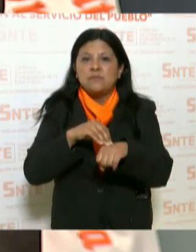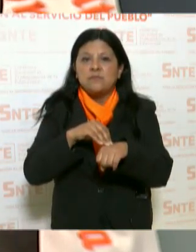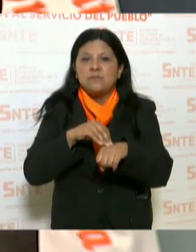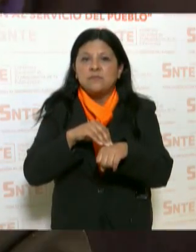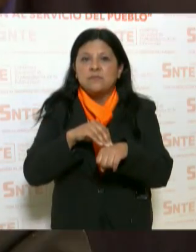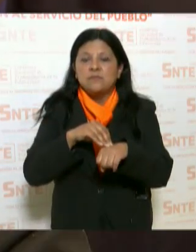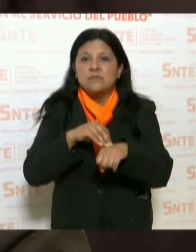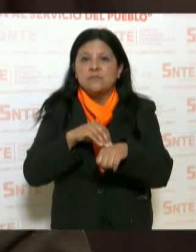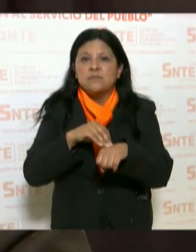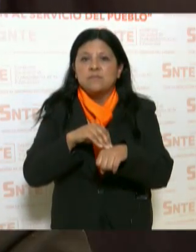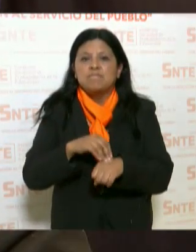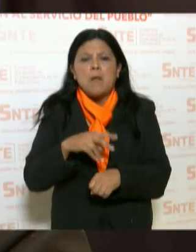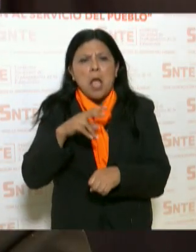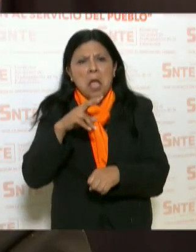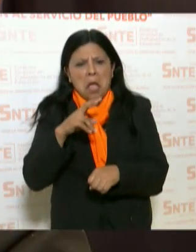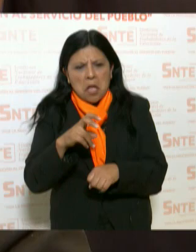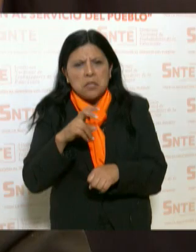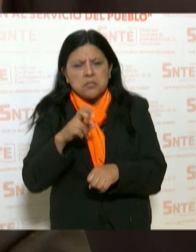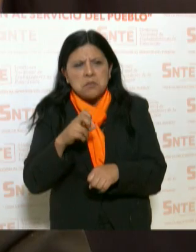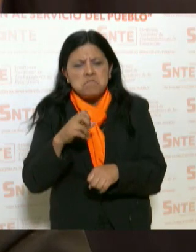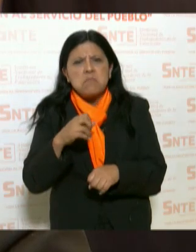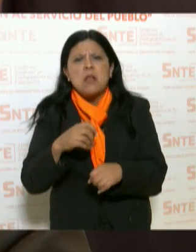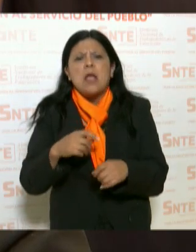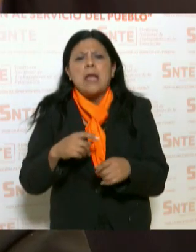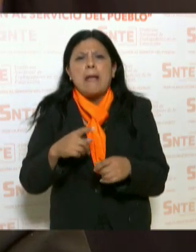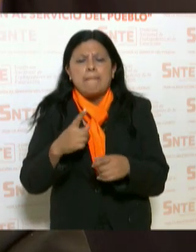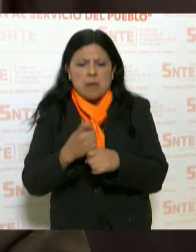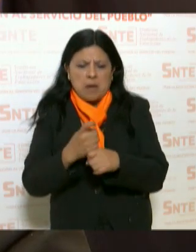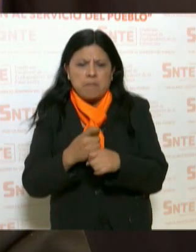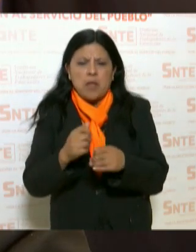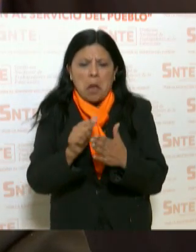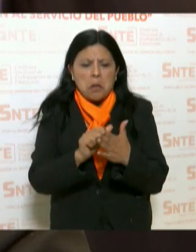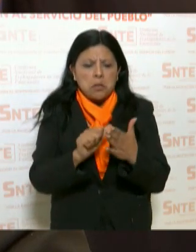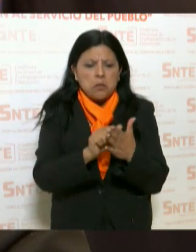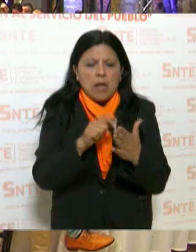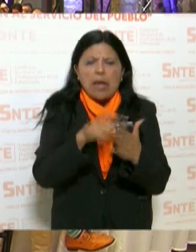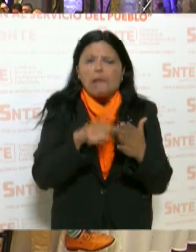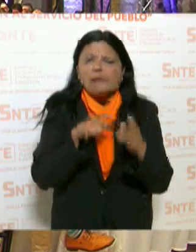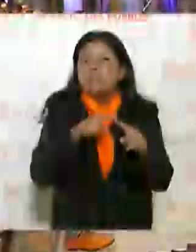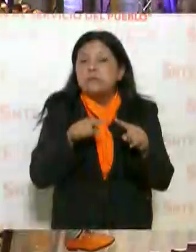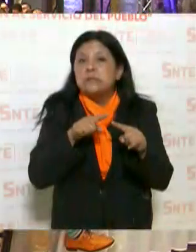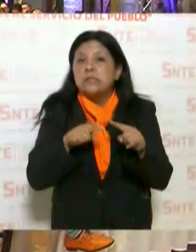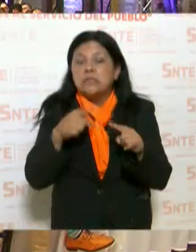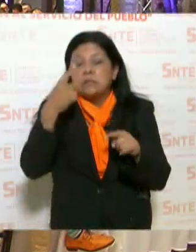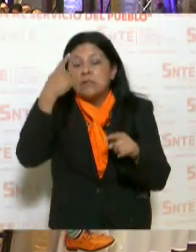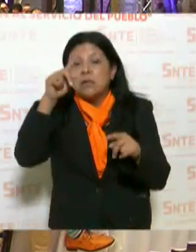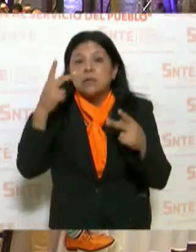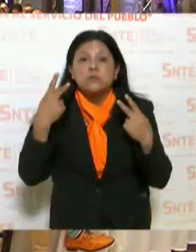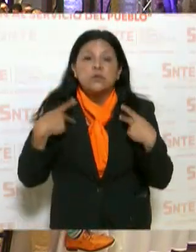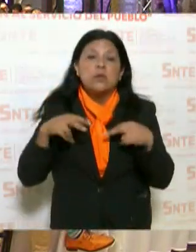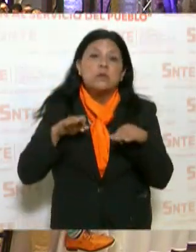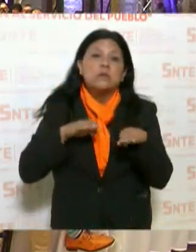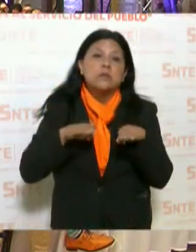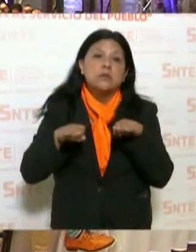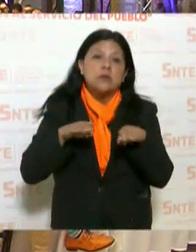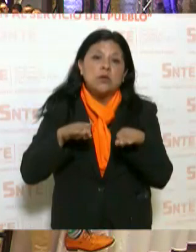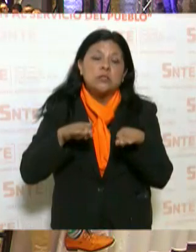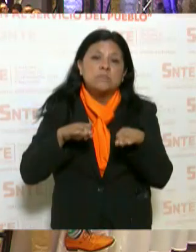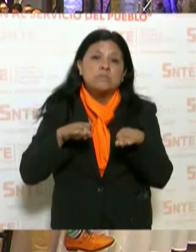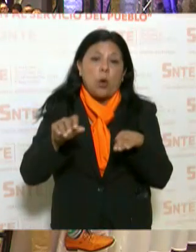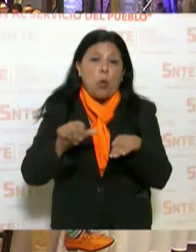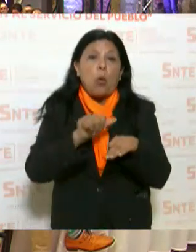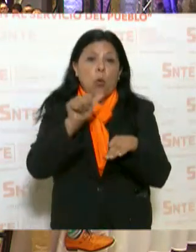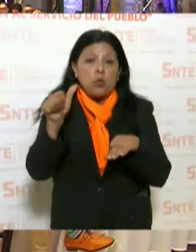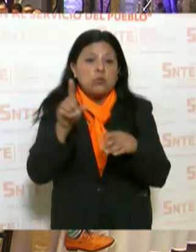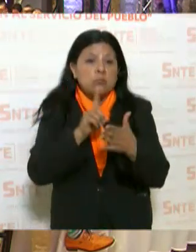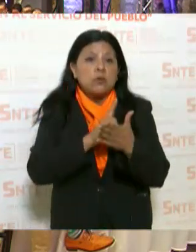estas prerrogativas en beneficio de los trabajadores, también el derecho a la huelga.